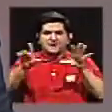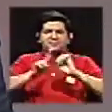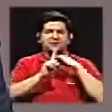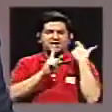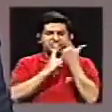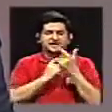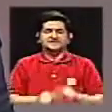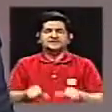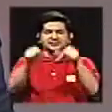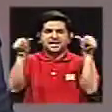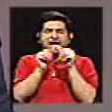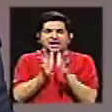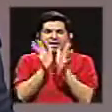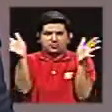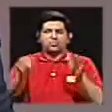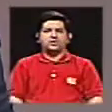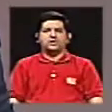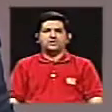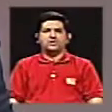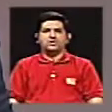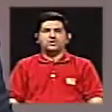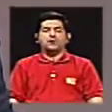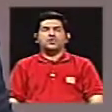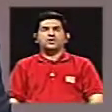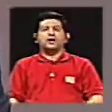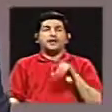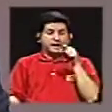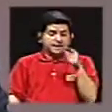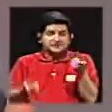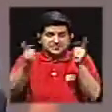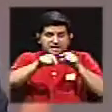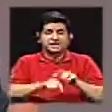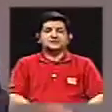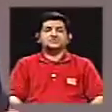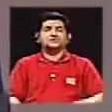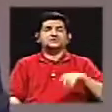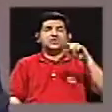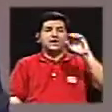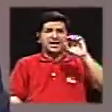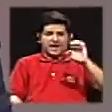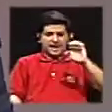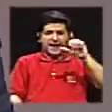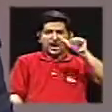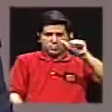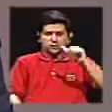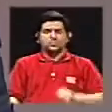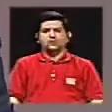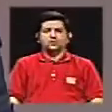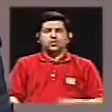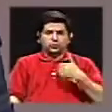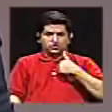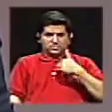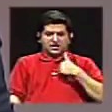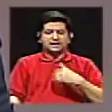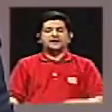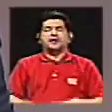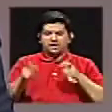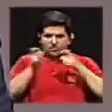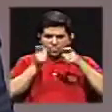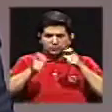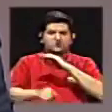y Sector Público está dirigido por Hermida Verdugo, todo lo cual está en un orden escalonado.